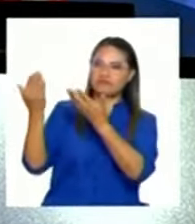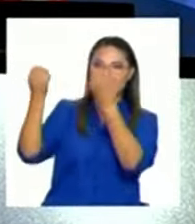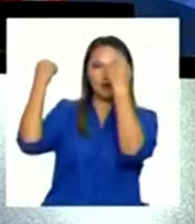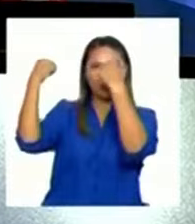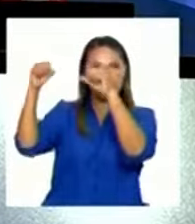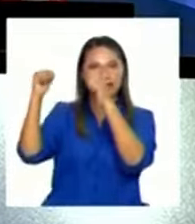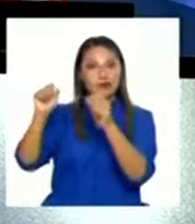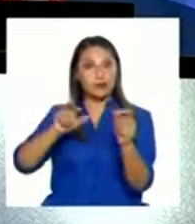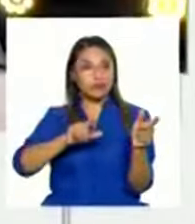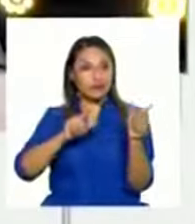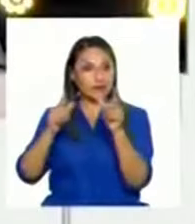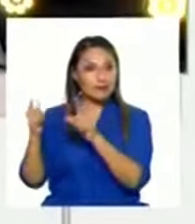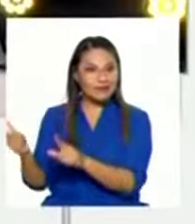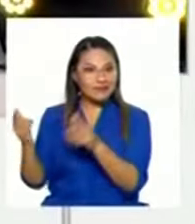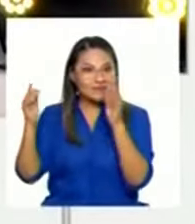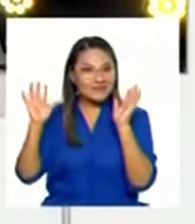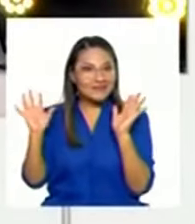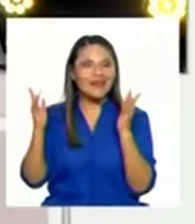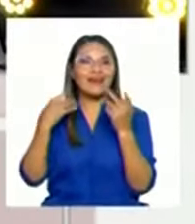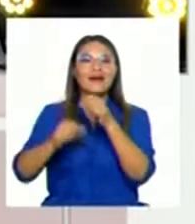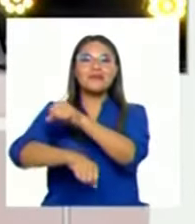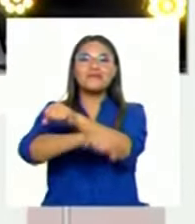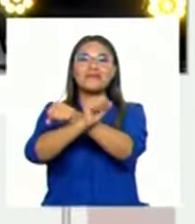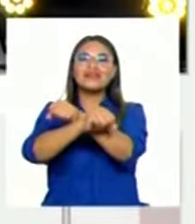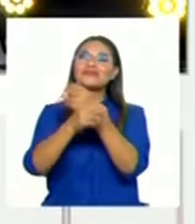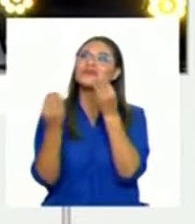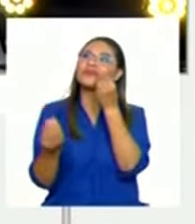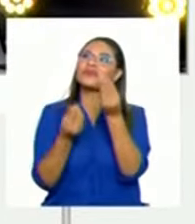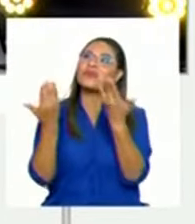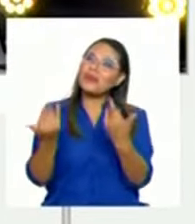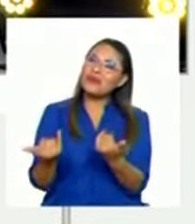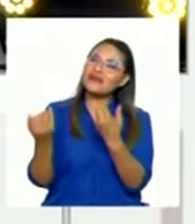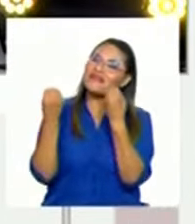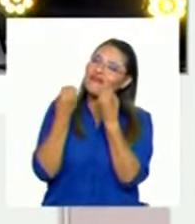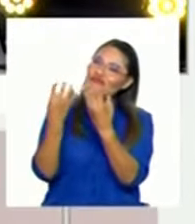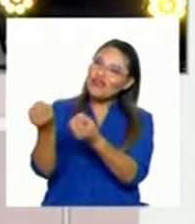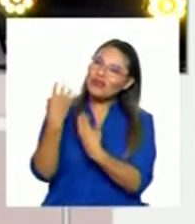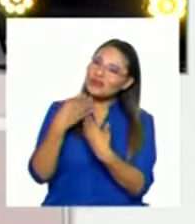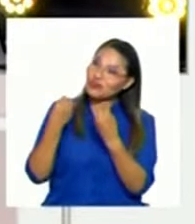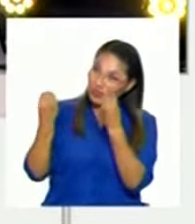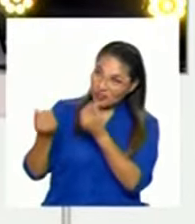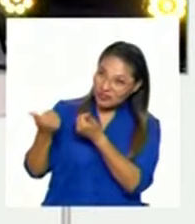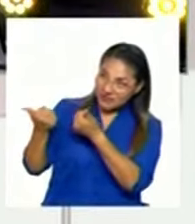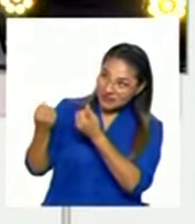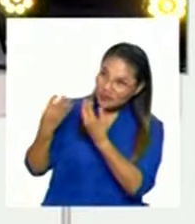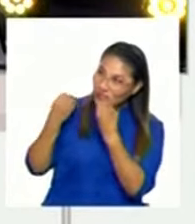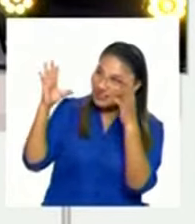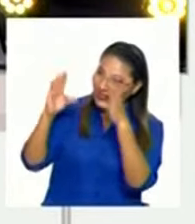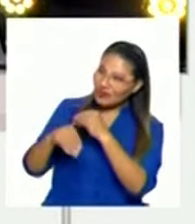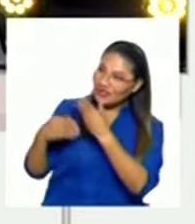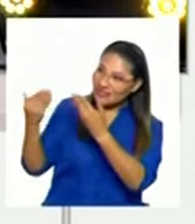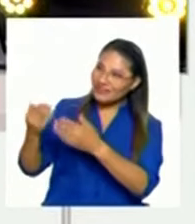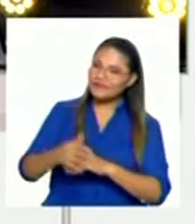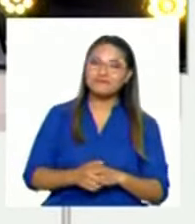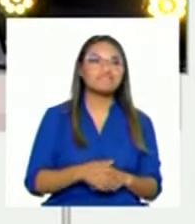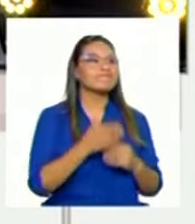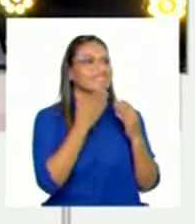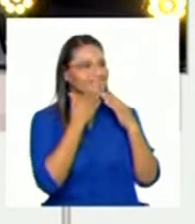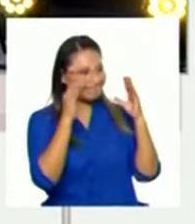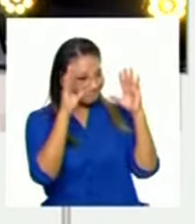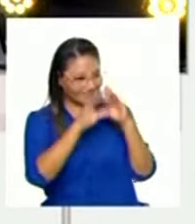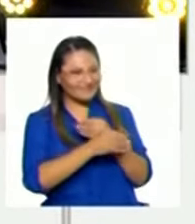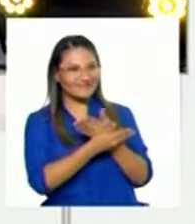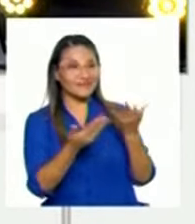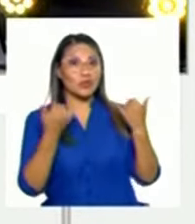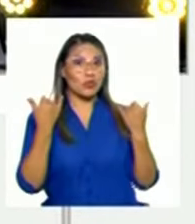está listo porque va a compartir también un adelantito de lo que veremos hoy en mi pared. Así es, Lucho, ¿cómo estás? Muy buenas noches. Hola, Luchito. Buenas noches. Ha habido